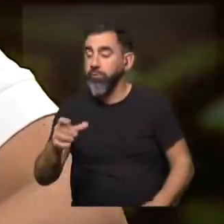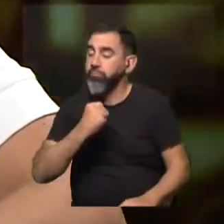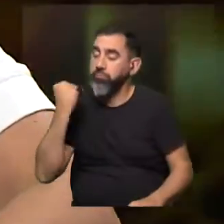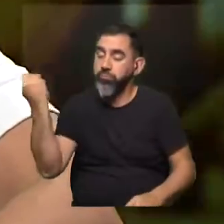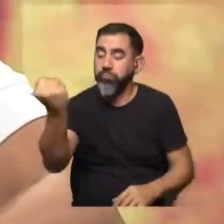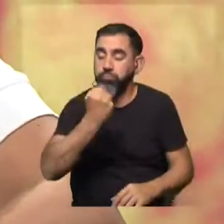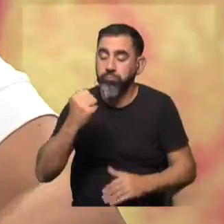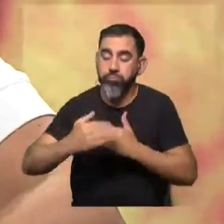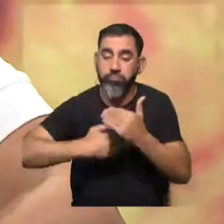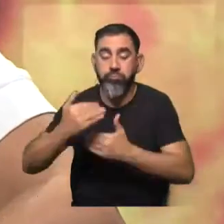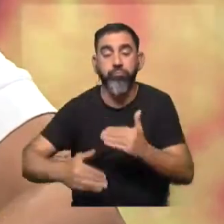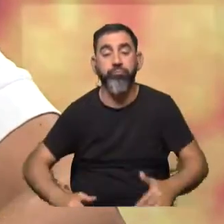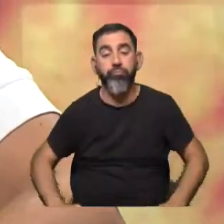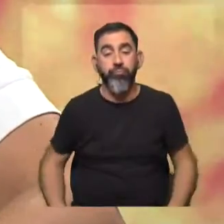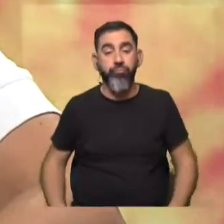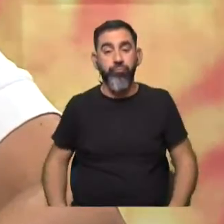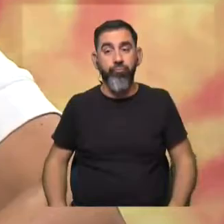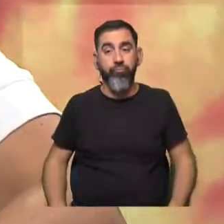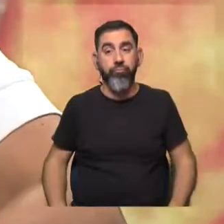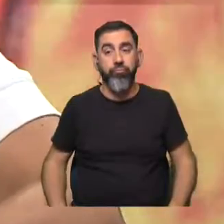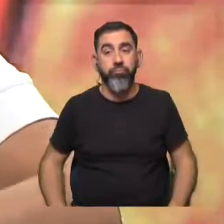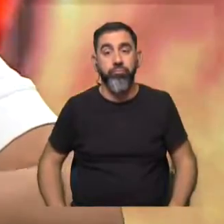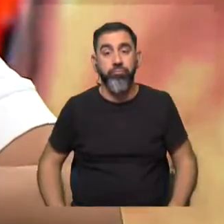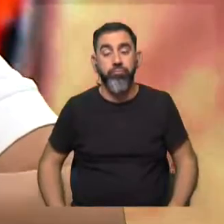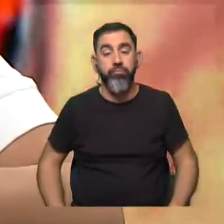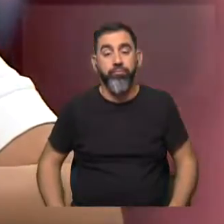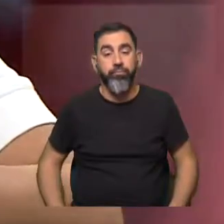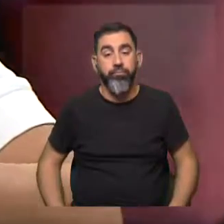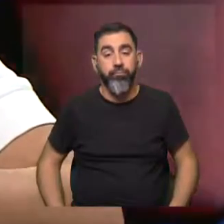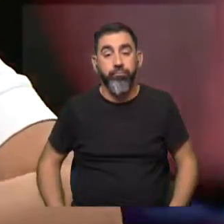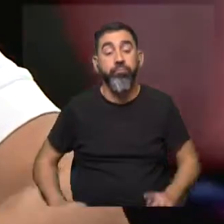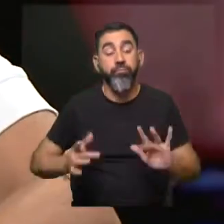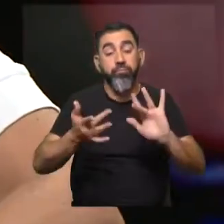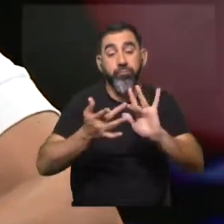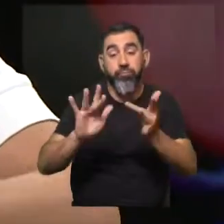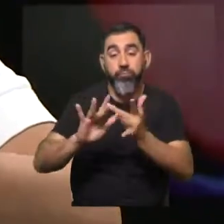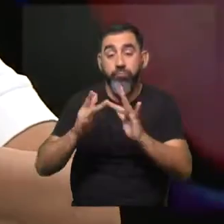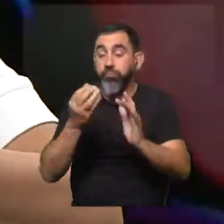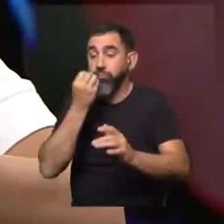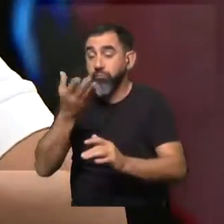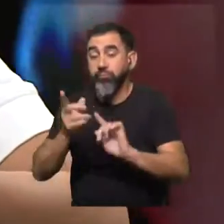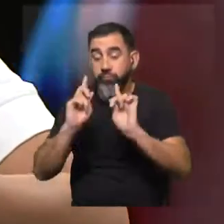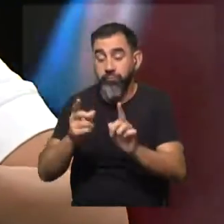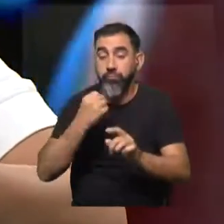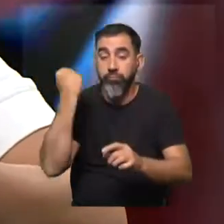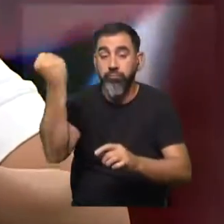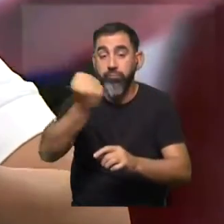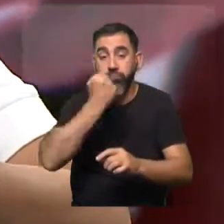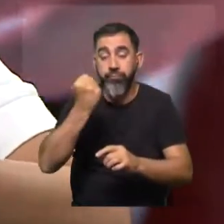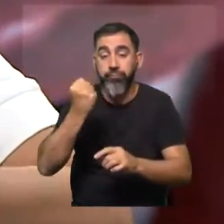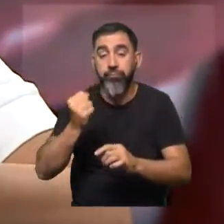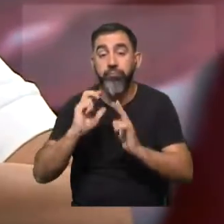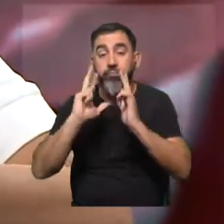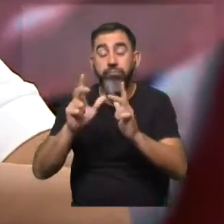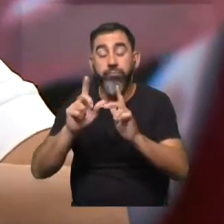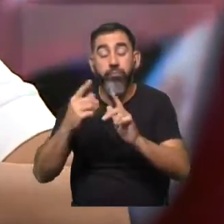definitiva es lo que va alimentando también la relación y forjando esto de los vínculos que tú hablabas, ¿no? Forjando, como decía Rodrigo Arim en la